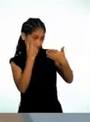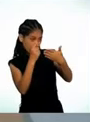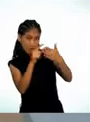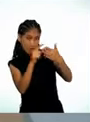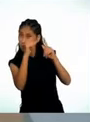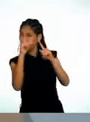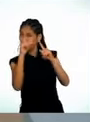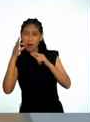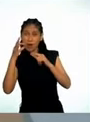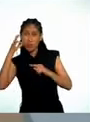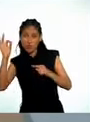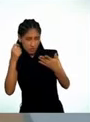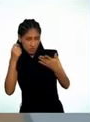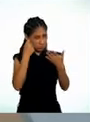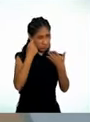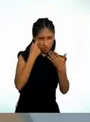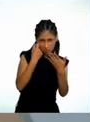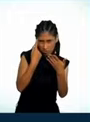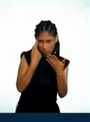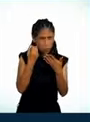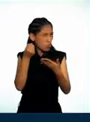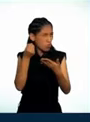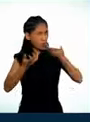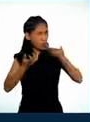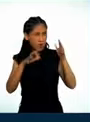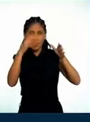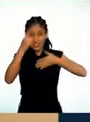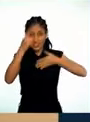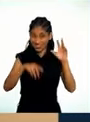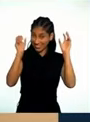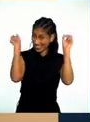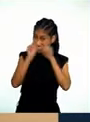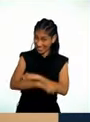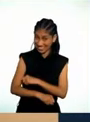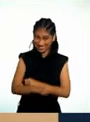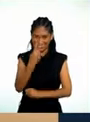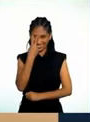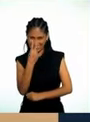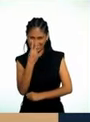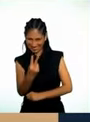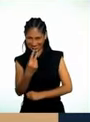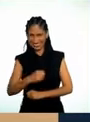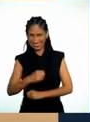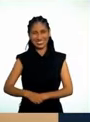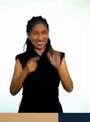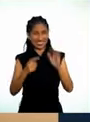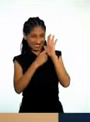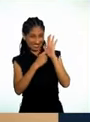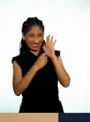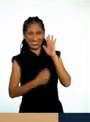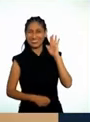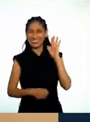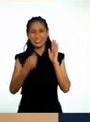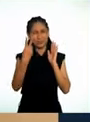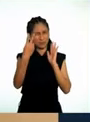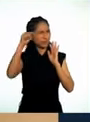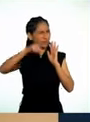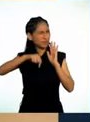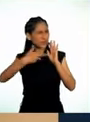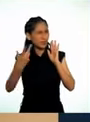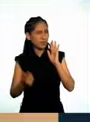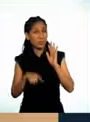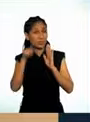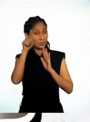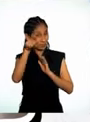qué hacer cuando aparecen estos frase yes we know it now is